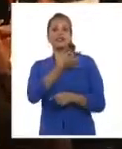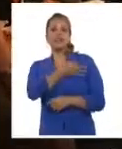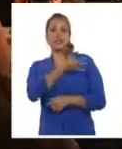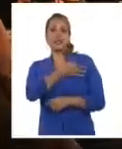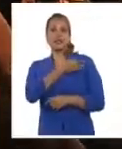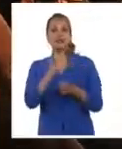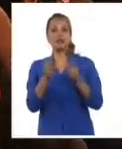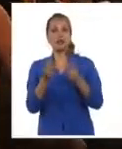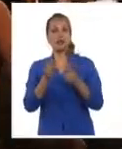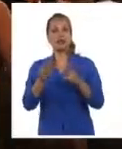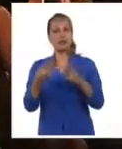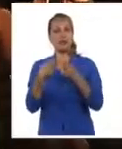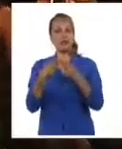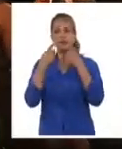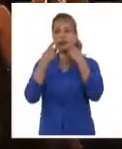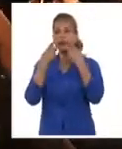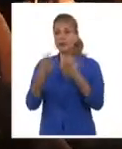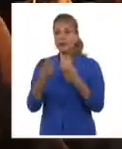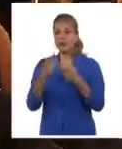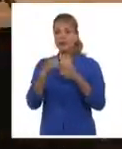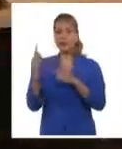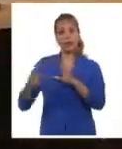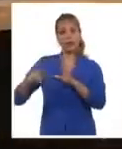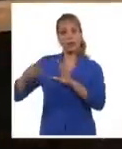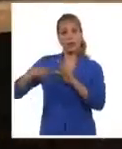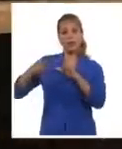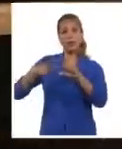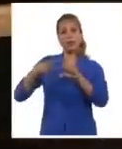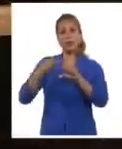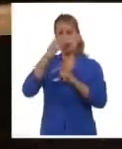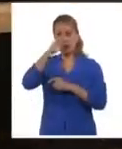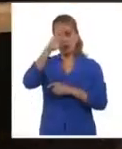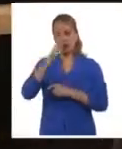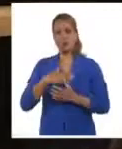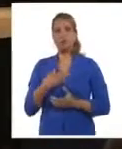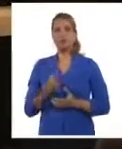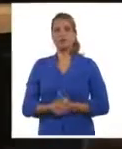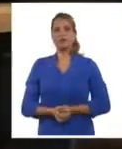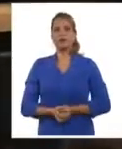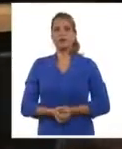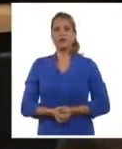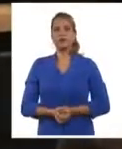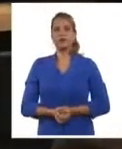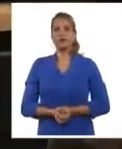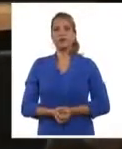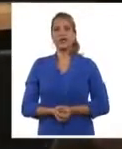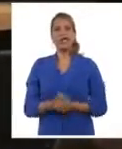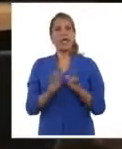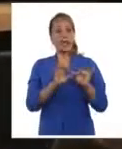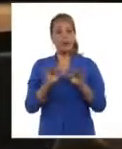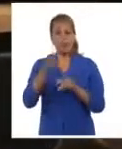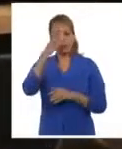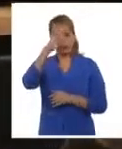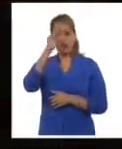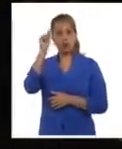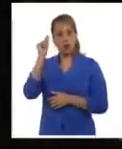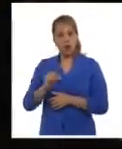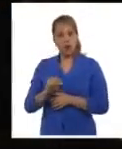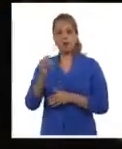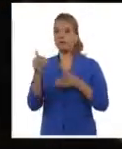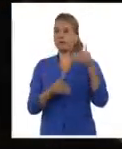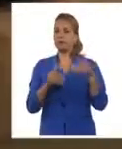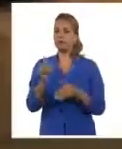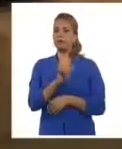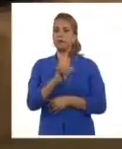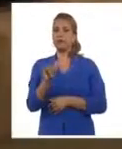radio al evento más importante de la discografía en Cuba. Para el final, el invitado especial. El pianista cubano Aldo López Gavilán